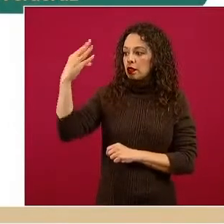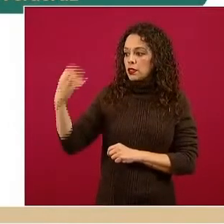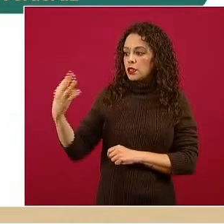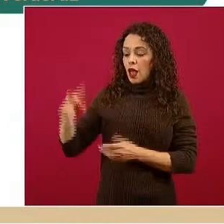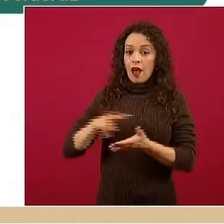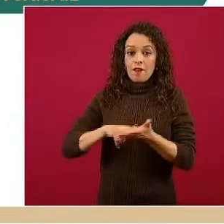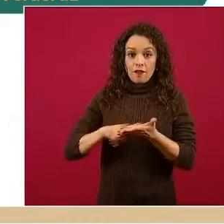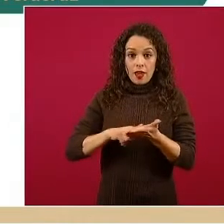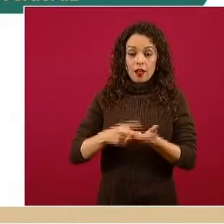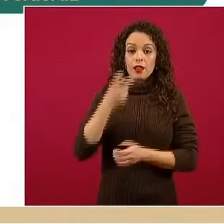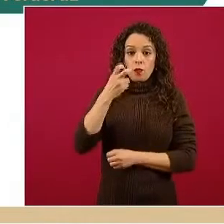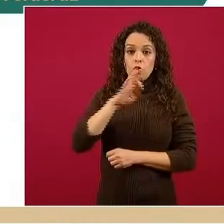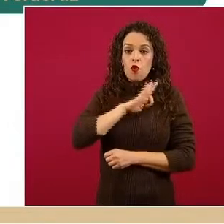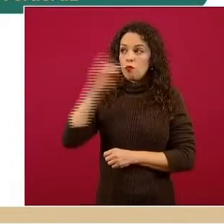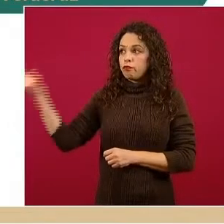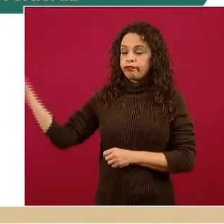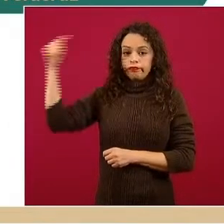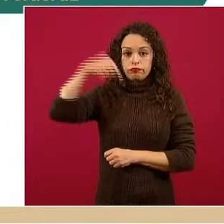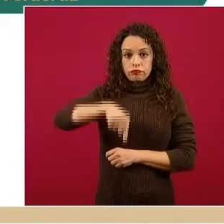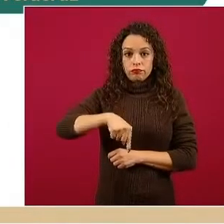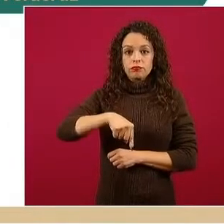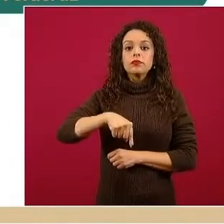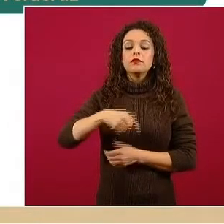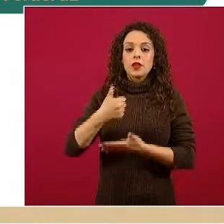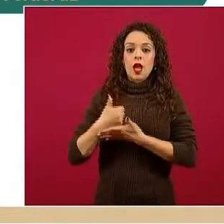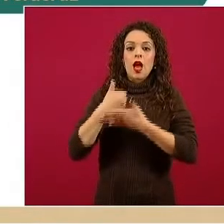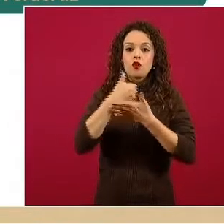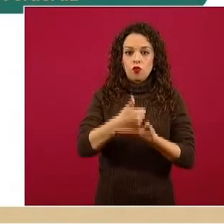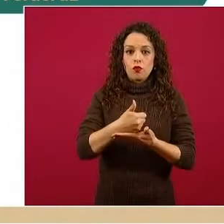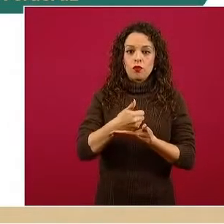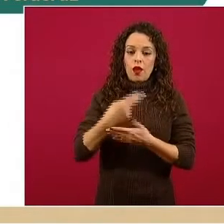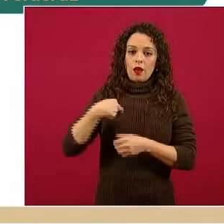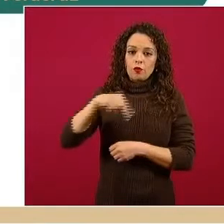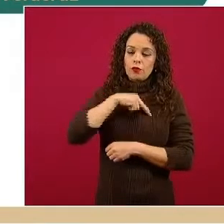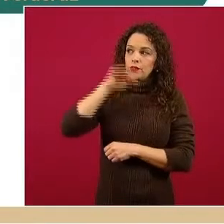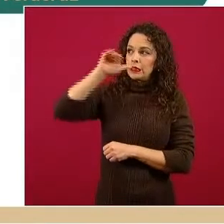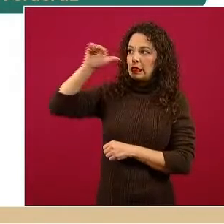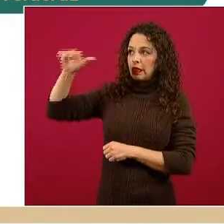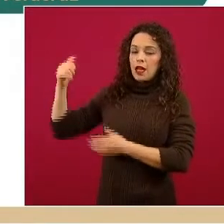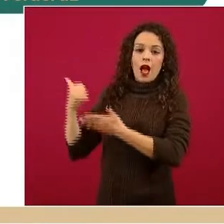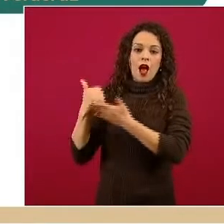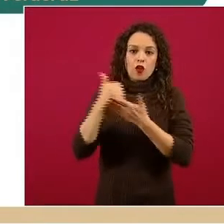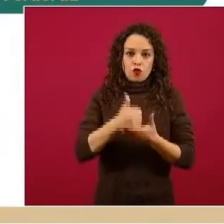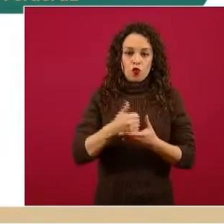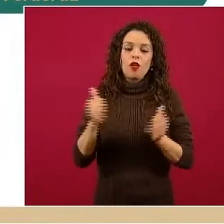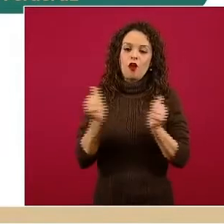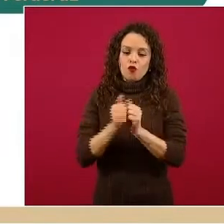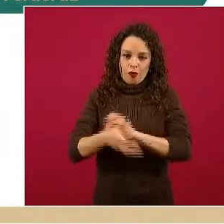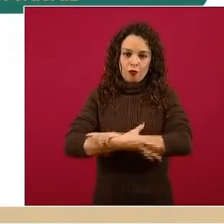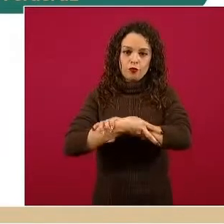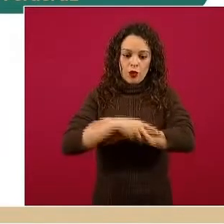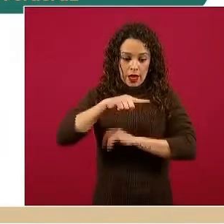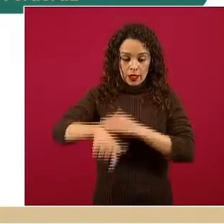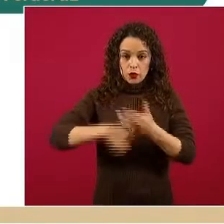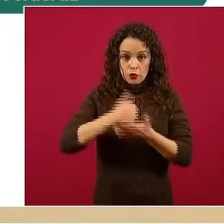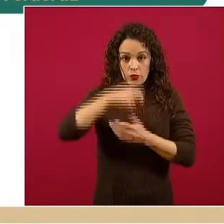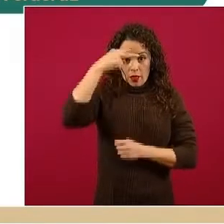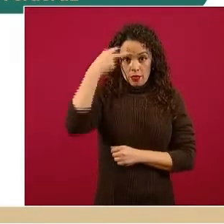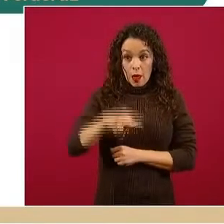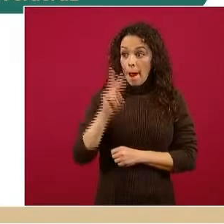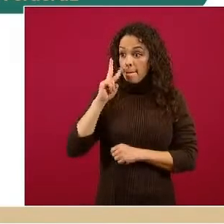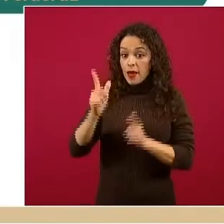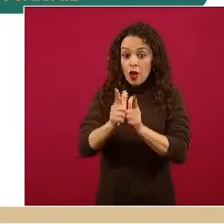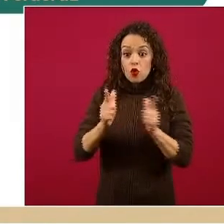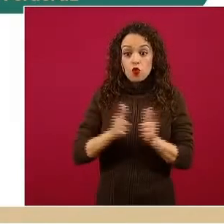lo que pueden acudir al llamado de solidaridad a la Ciudad de México. Aquí vemos al grupo de Campeche